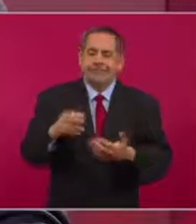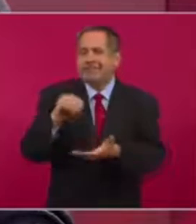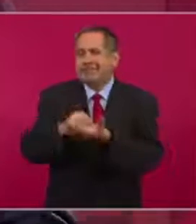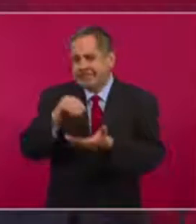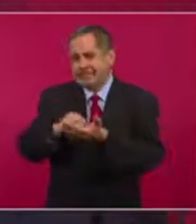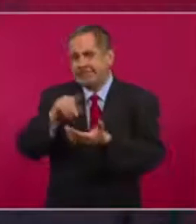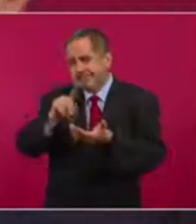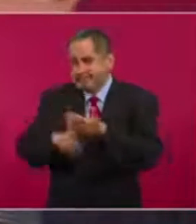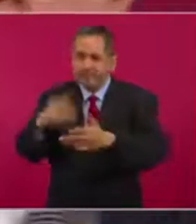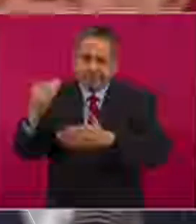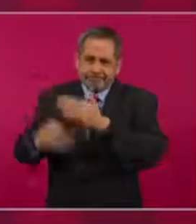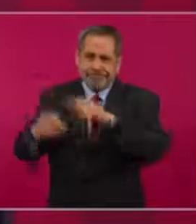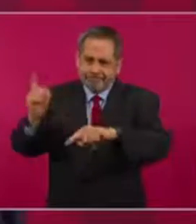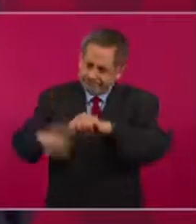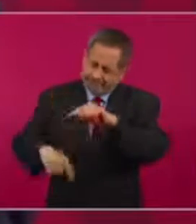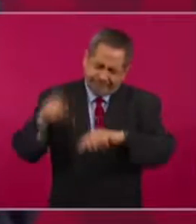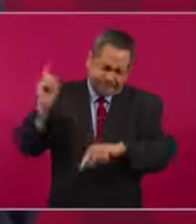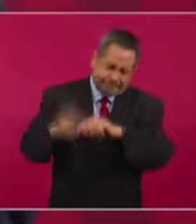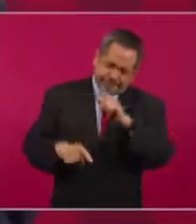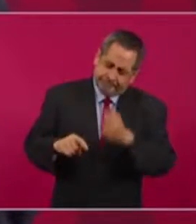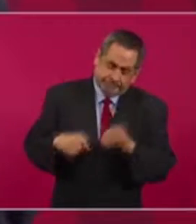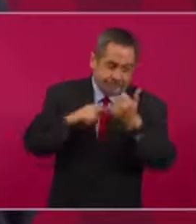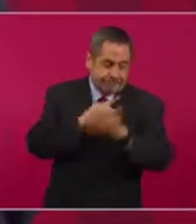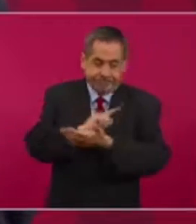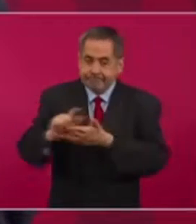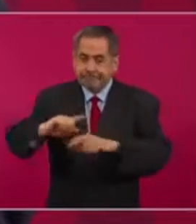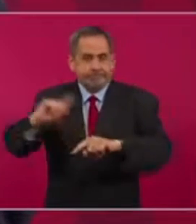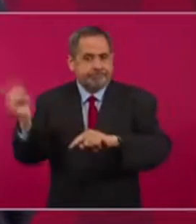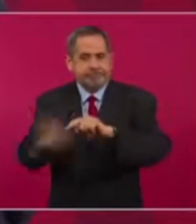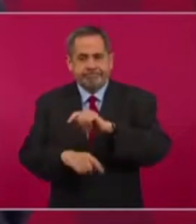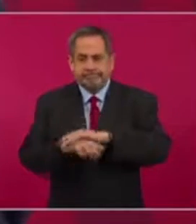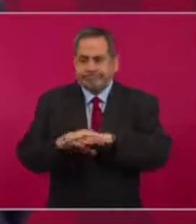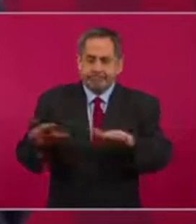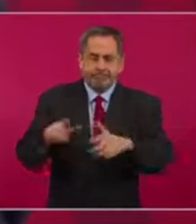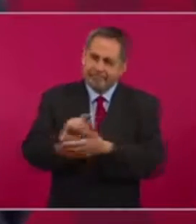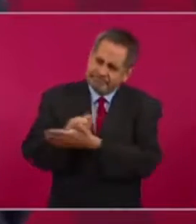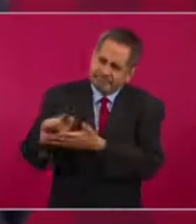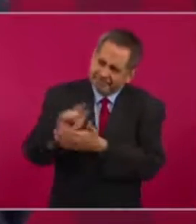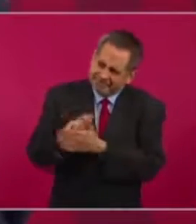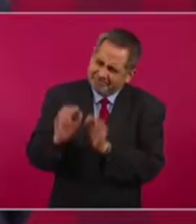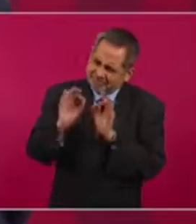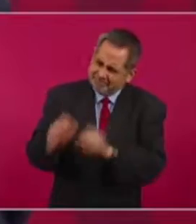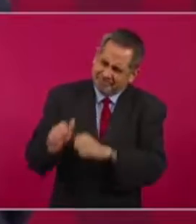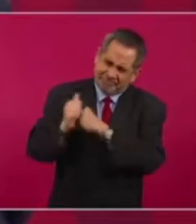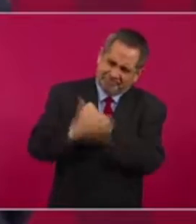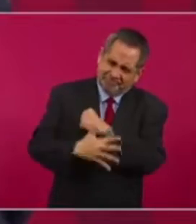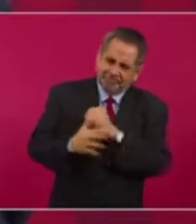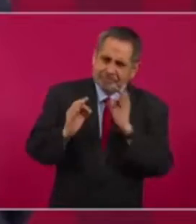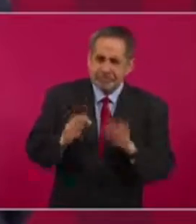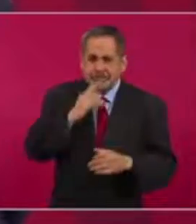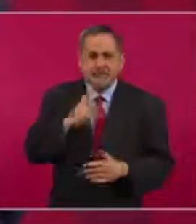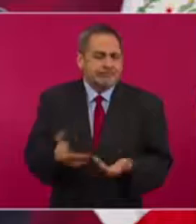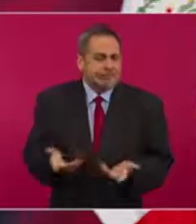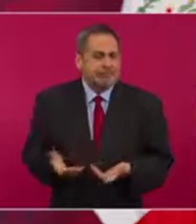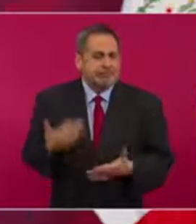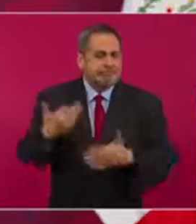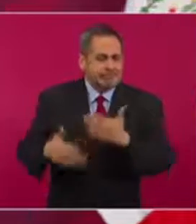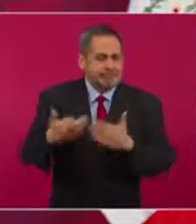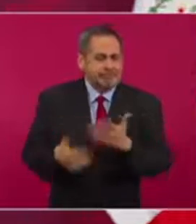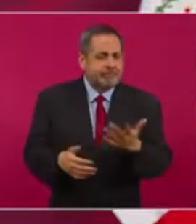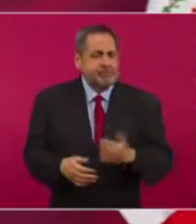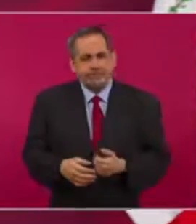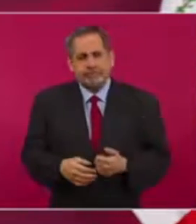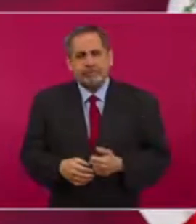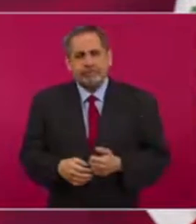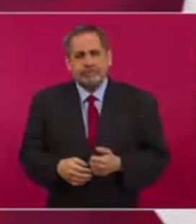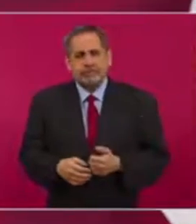Todavía hace falta limpiar en el Poder Judicial, que todos estos